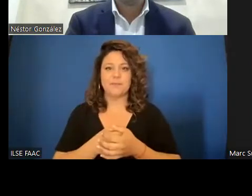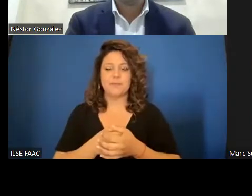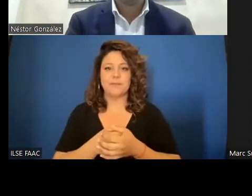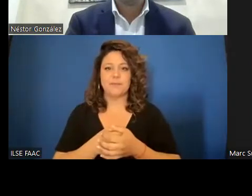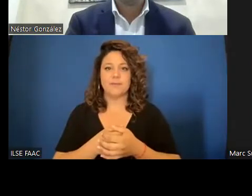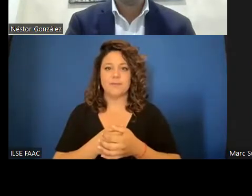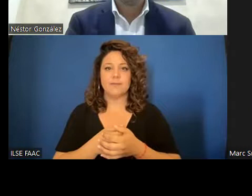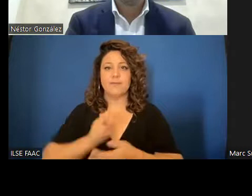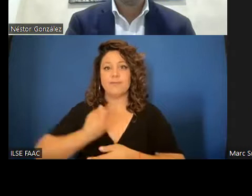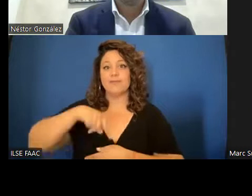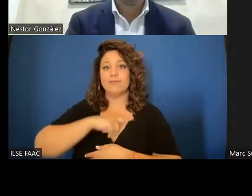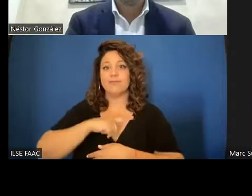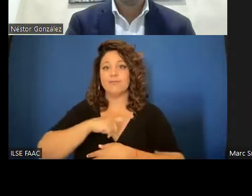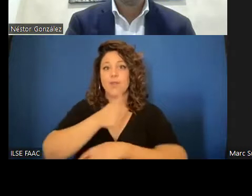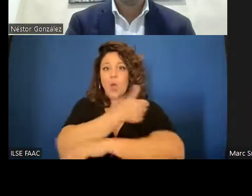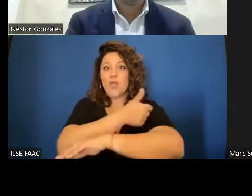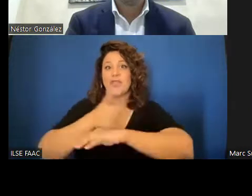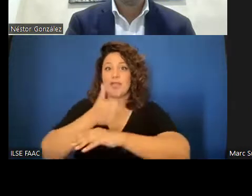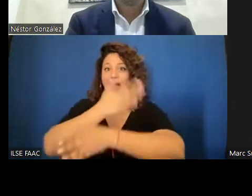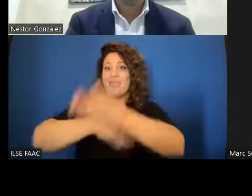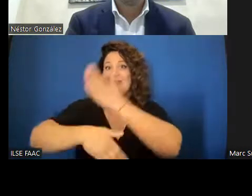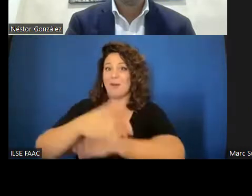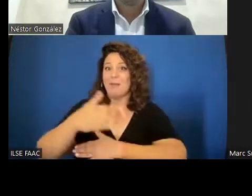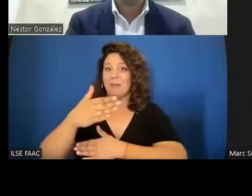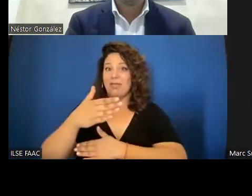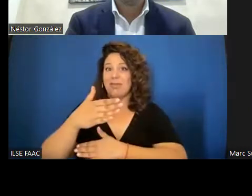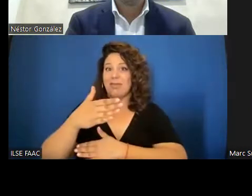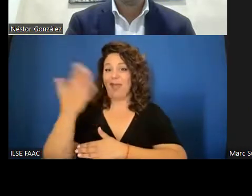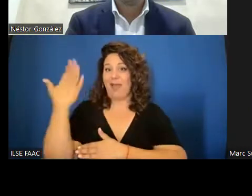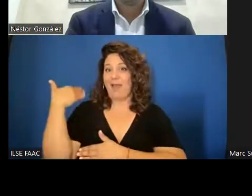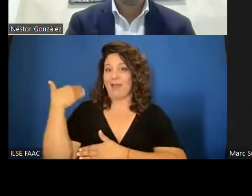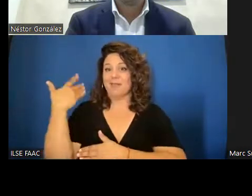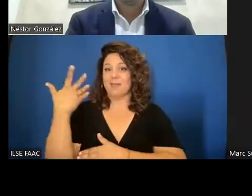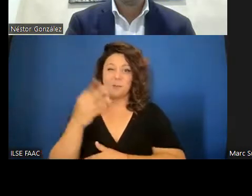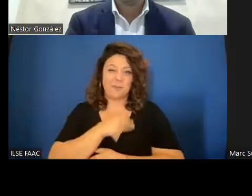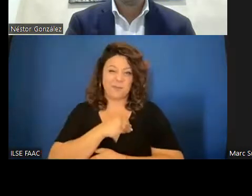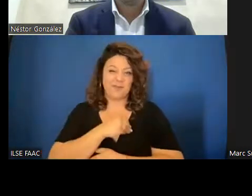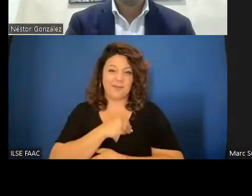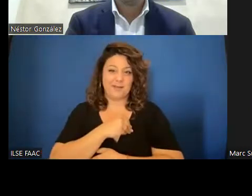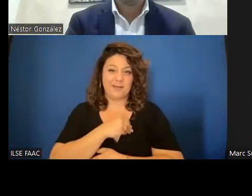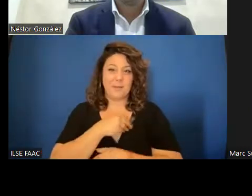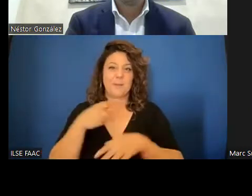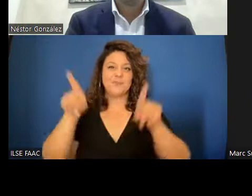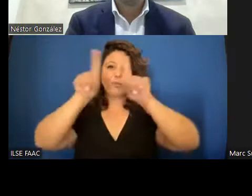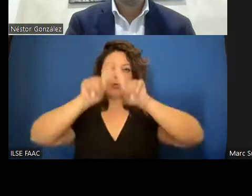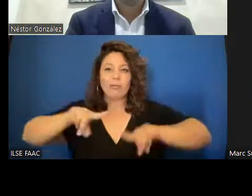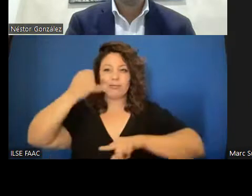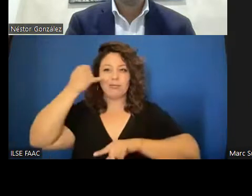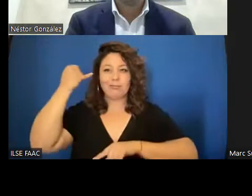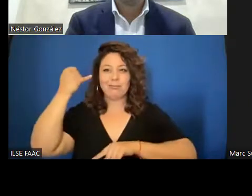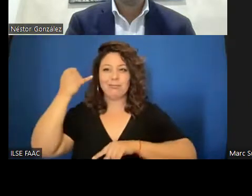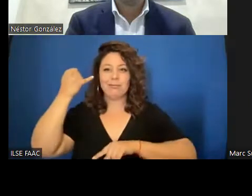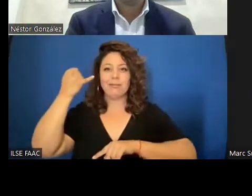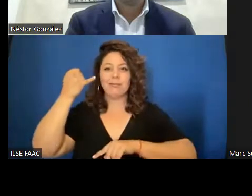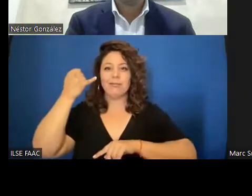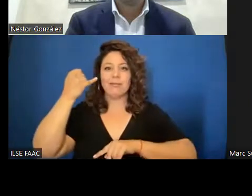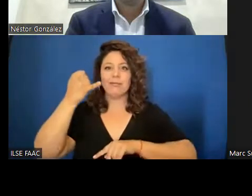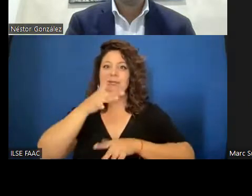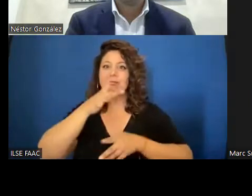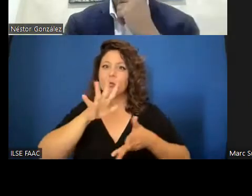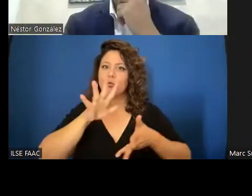de una ciudadanía con discapacidad que por desgracia sufría una invisibilidad a cada vez una comunidad